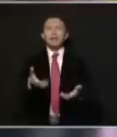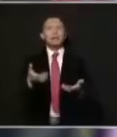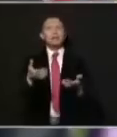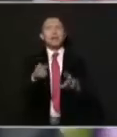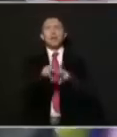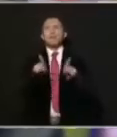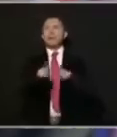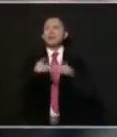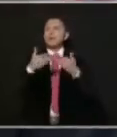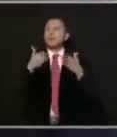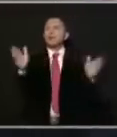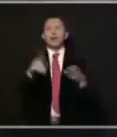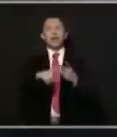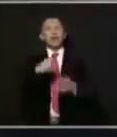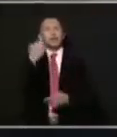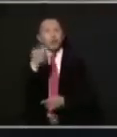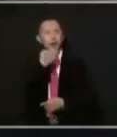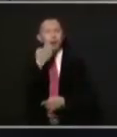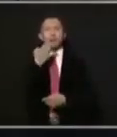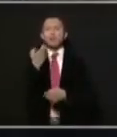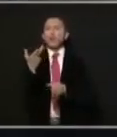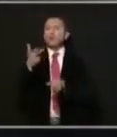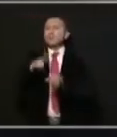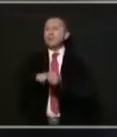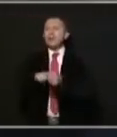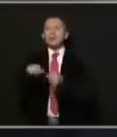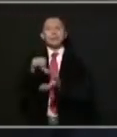en centros de salud.